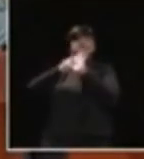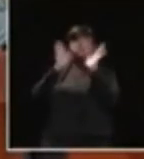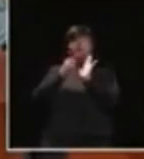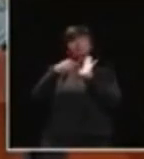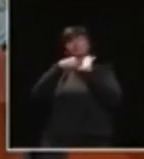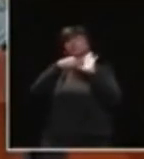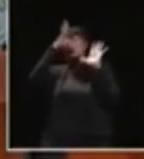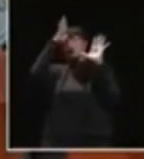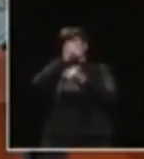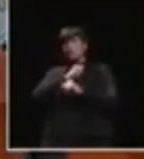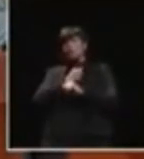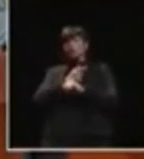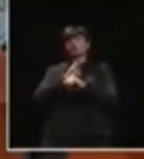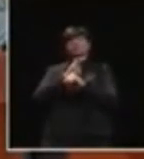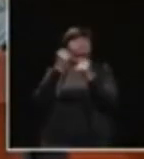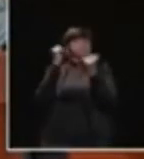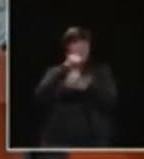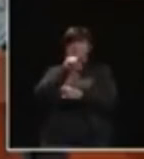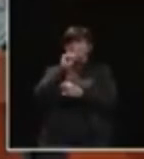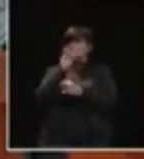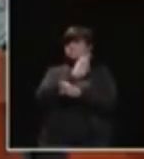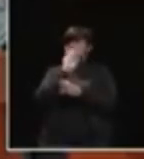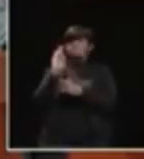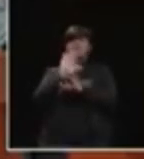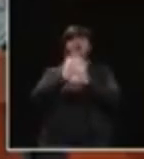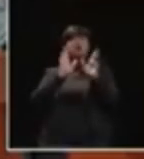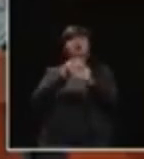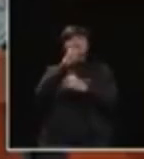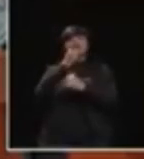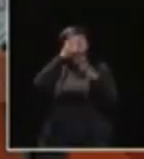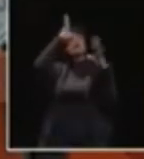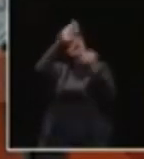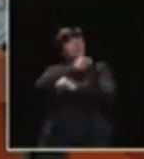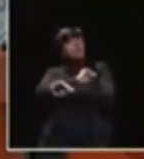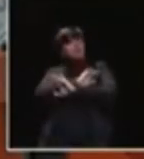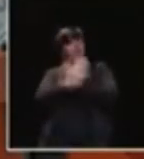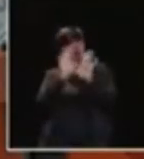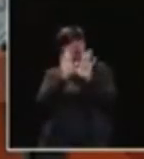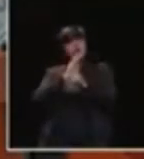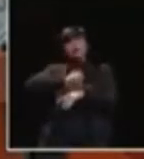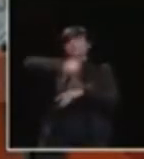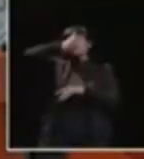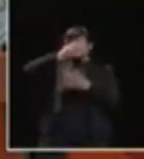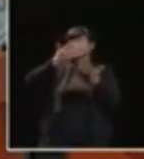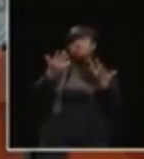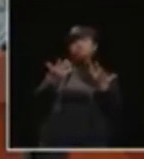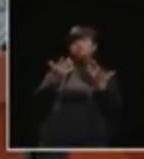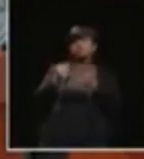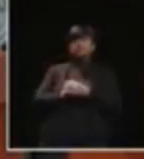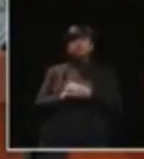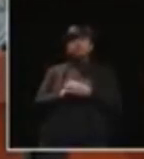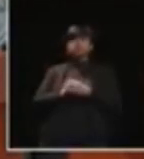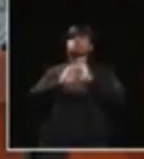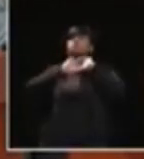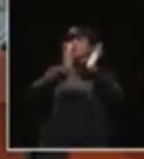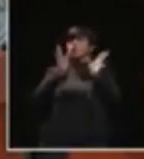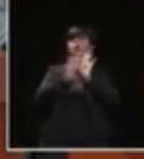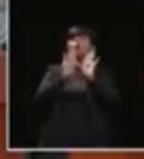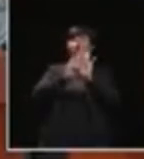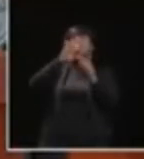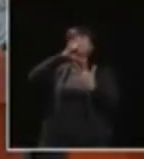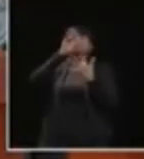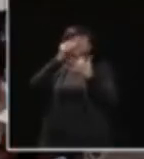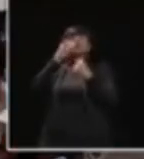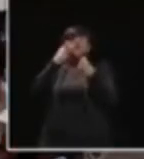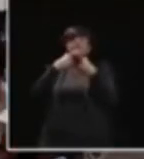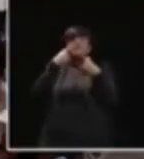acuerdo plenario de la misma fecha en el que se acordó. Primero, se declara como titular de